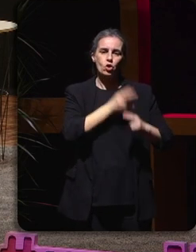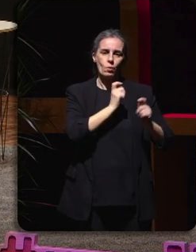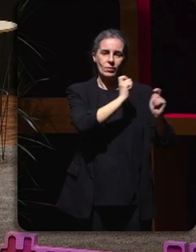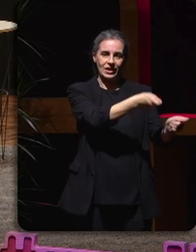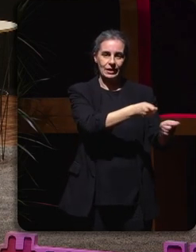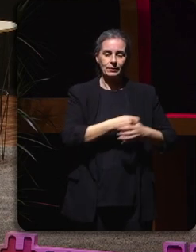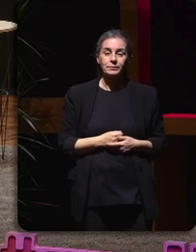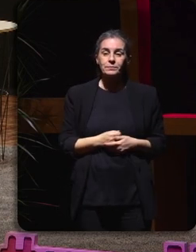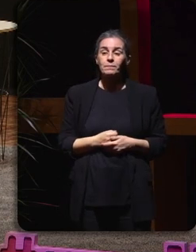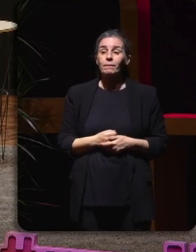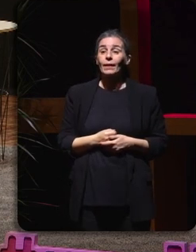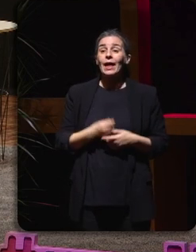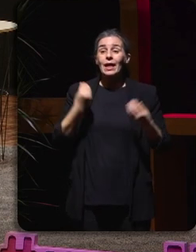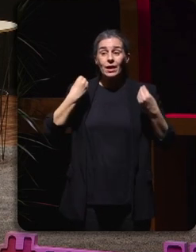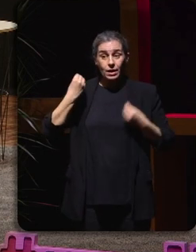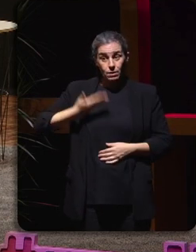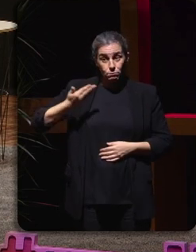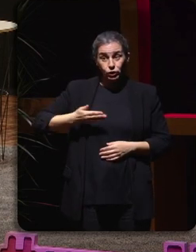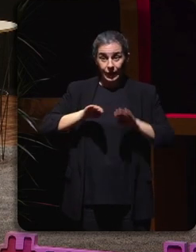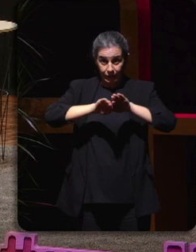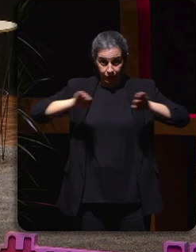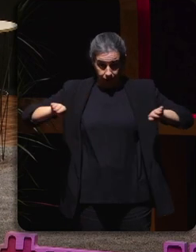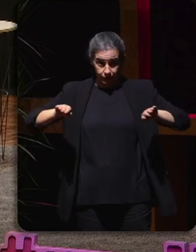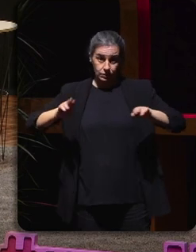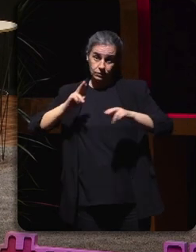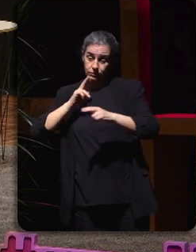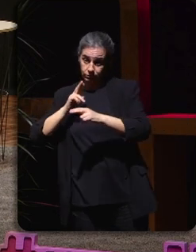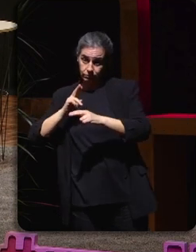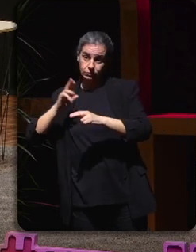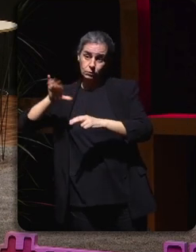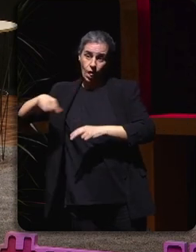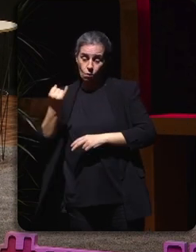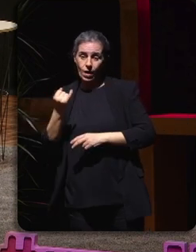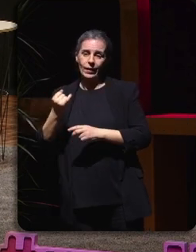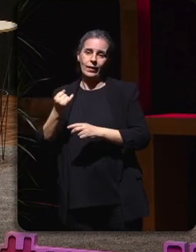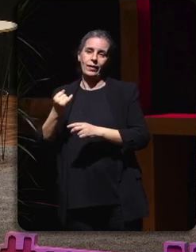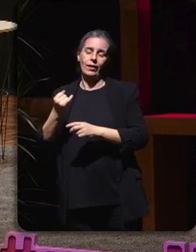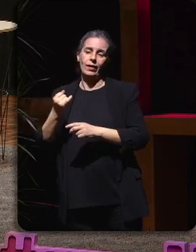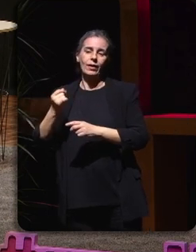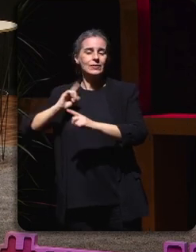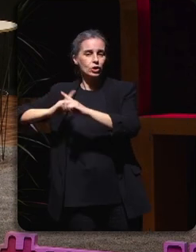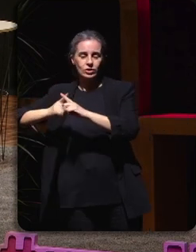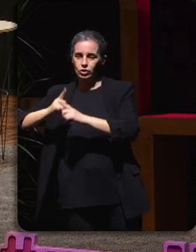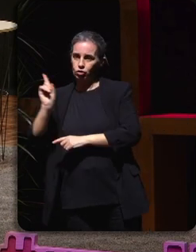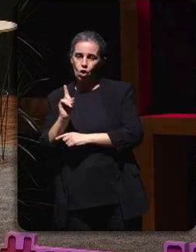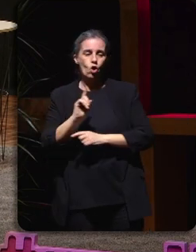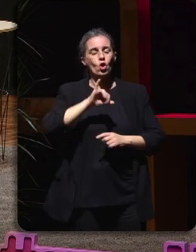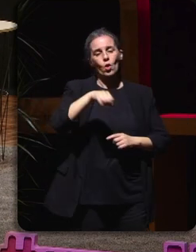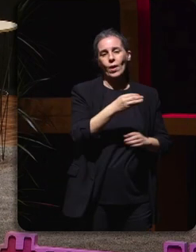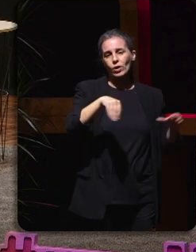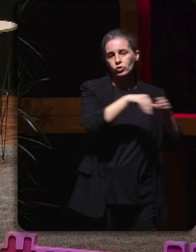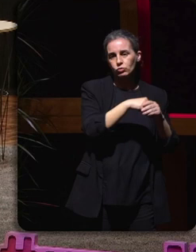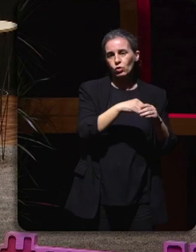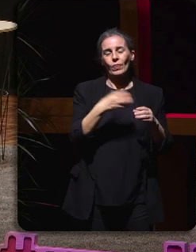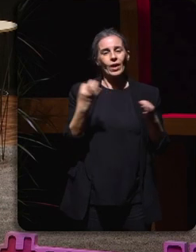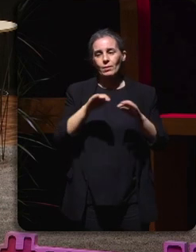es importante hacer esta distinción porque en ocasiones pretendemos arreglar dos problemas distintos con una misma solución y entonces pues